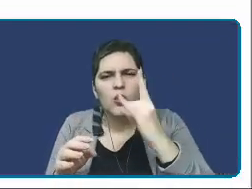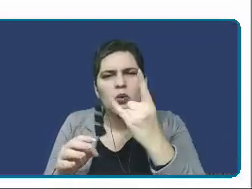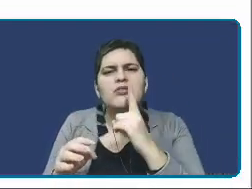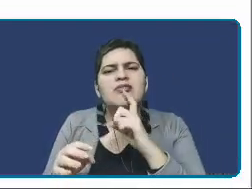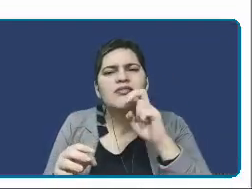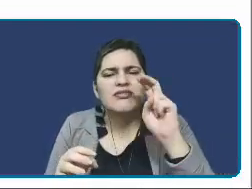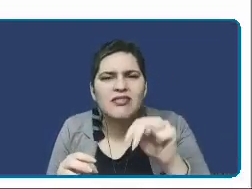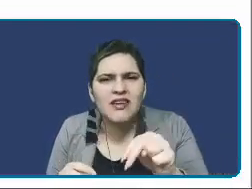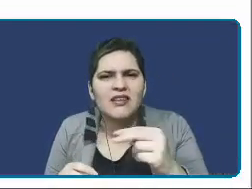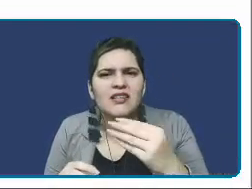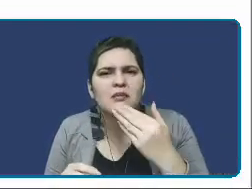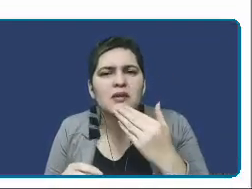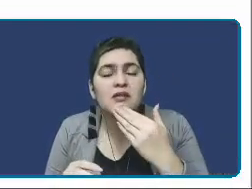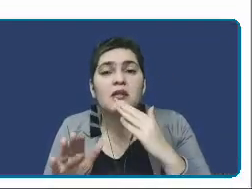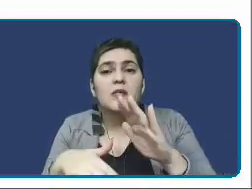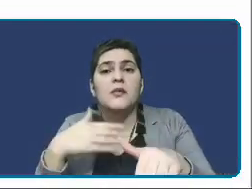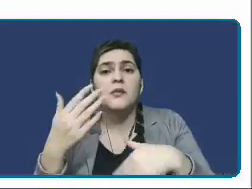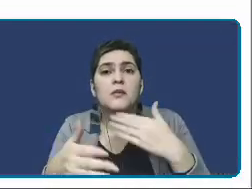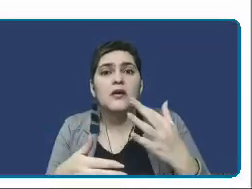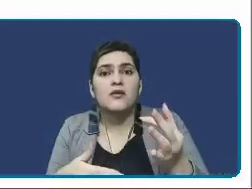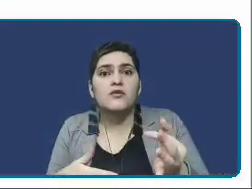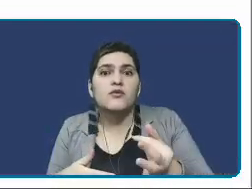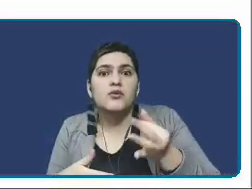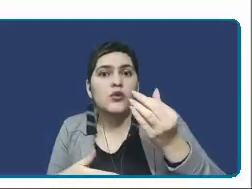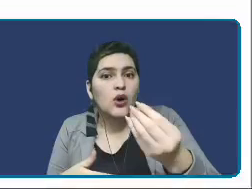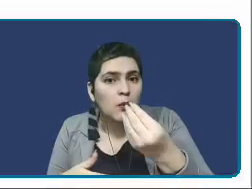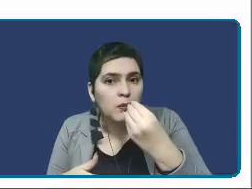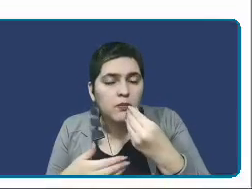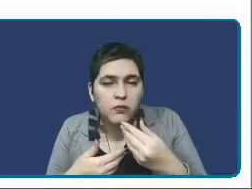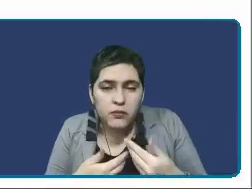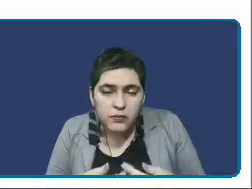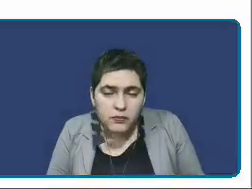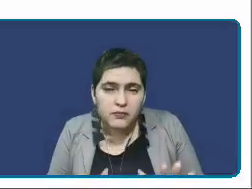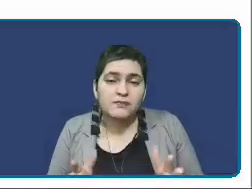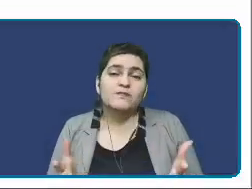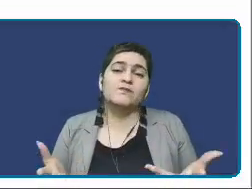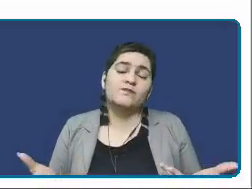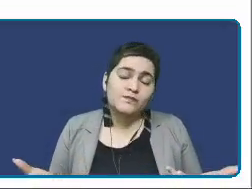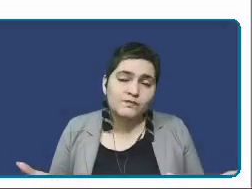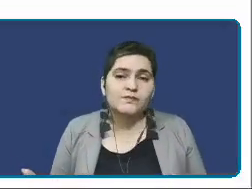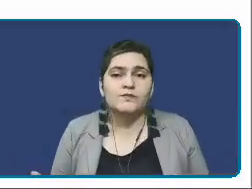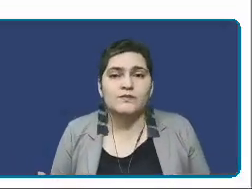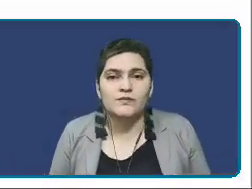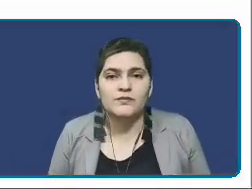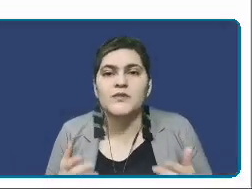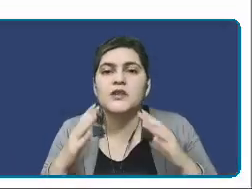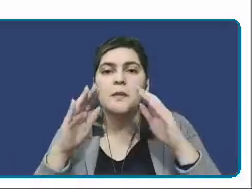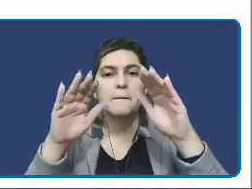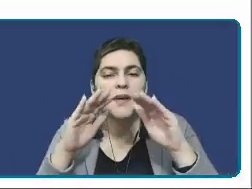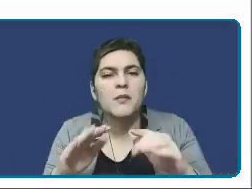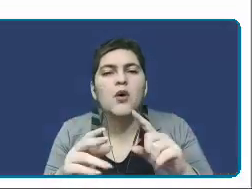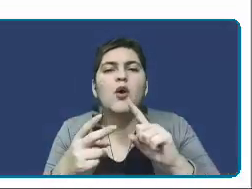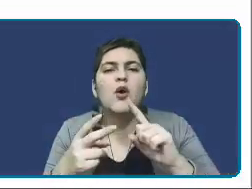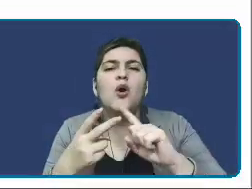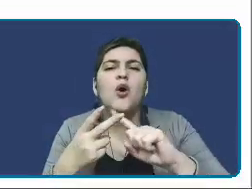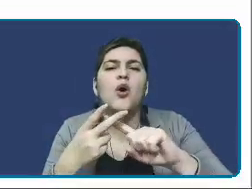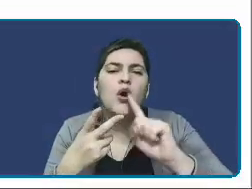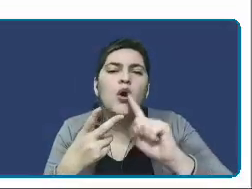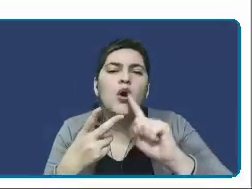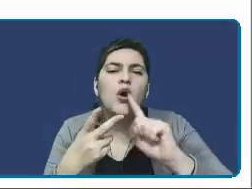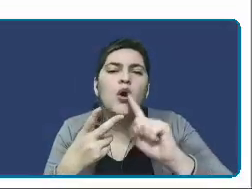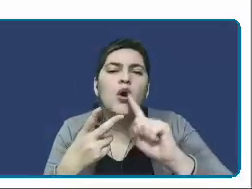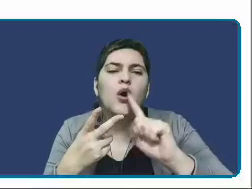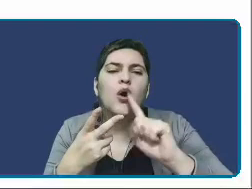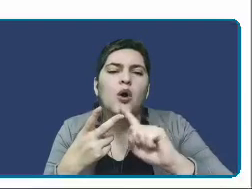la cuenta cuando consumiera estos alimentos. Lo mismo pasa con otras alteraciones. Cuando yo hablo de que